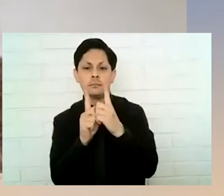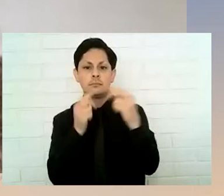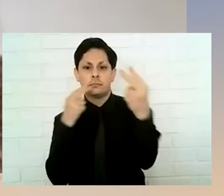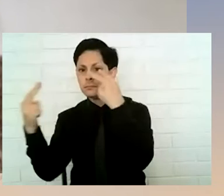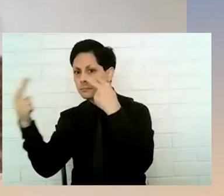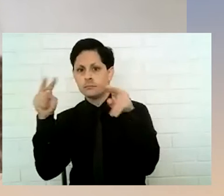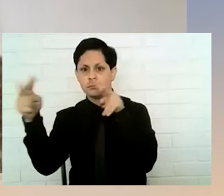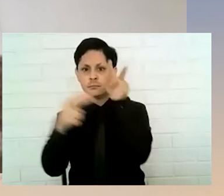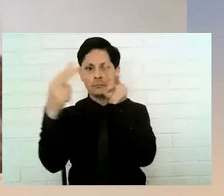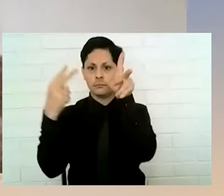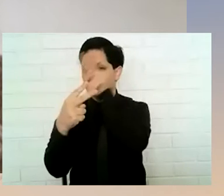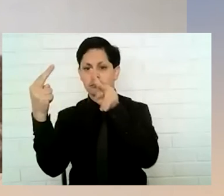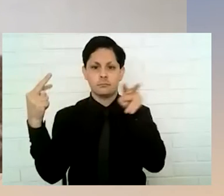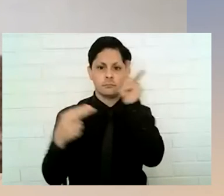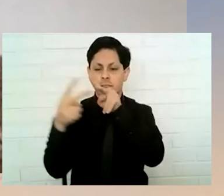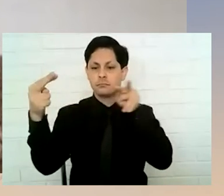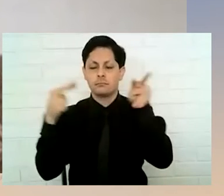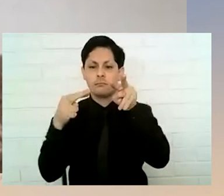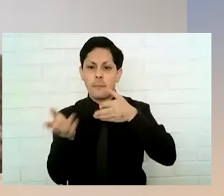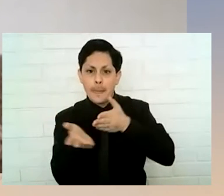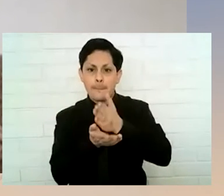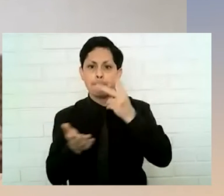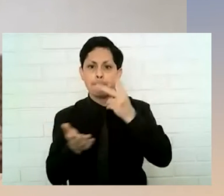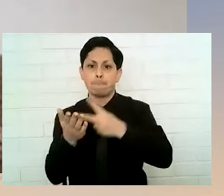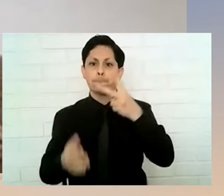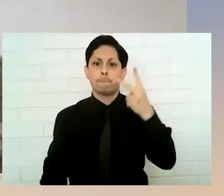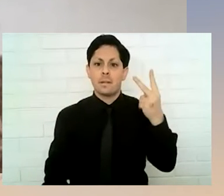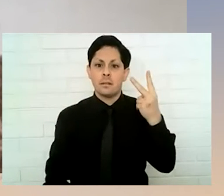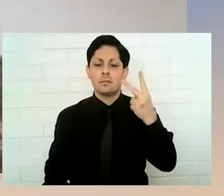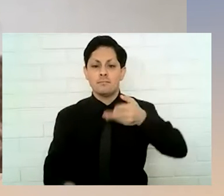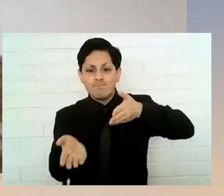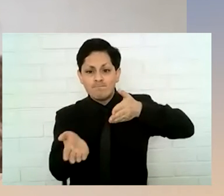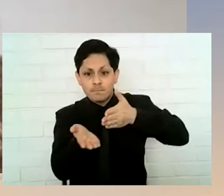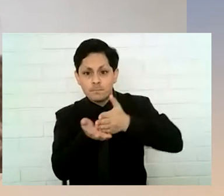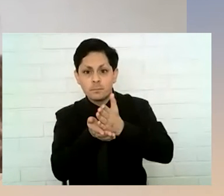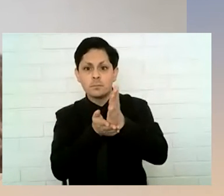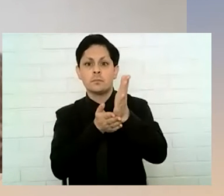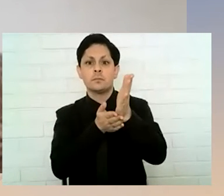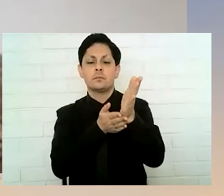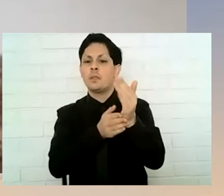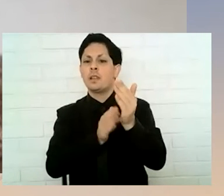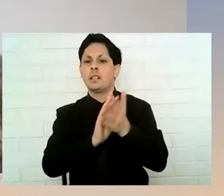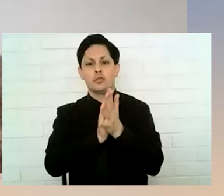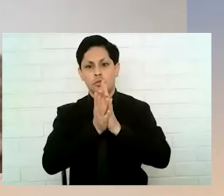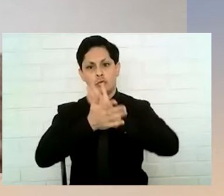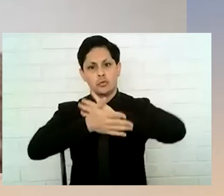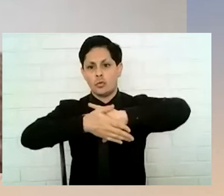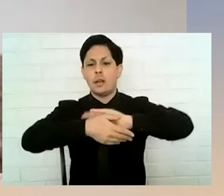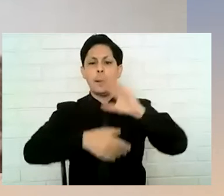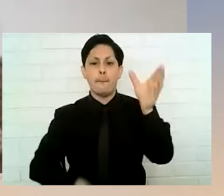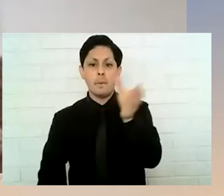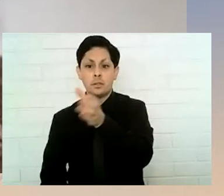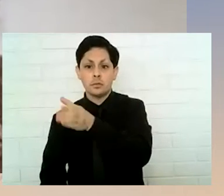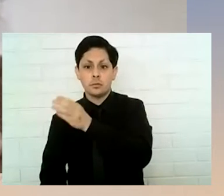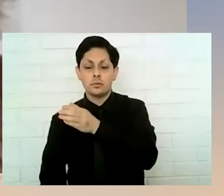inicio a este año académico 2022, de todas las personas, de